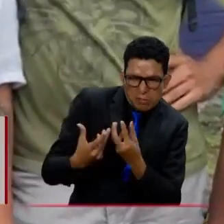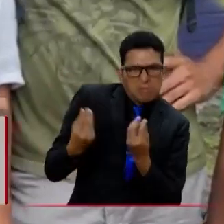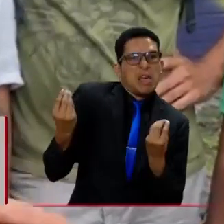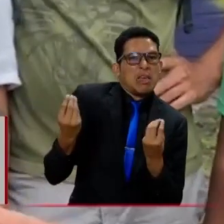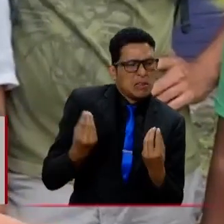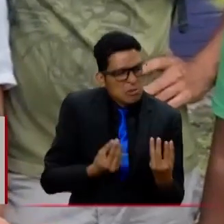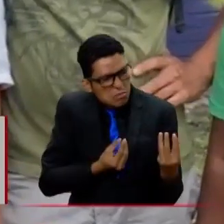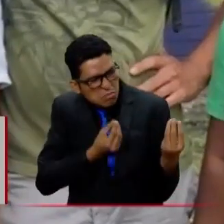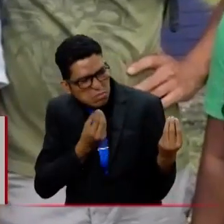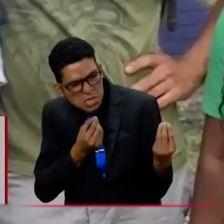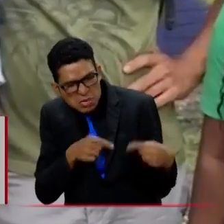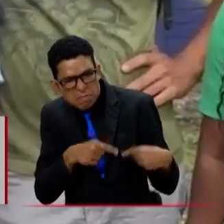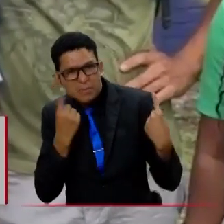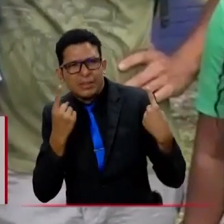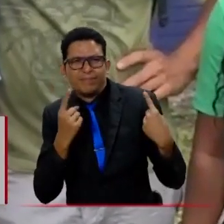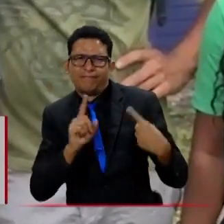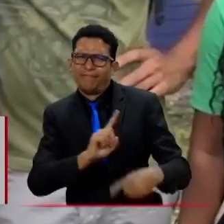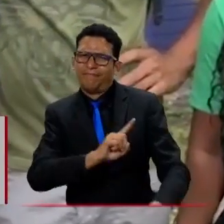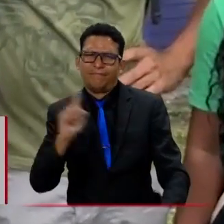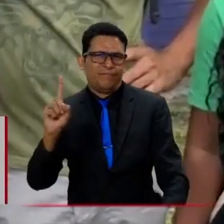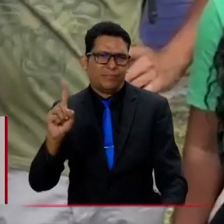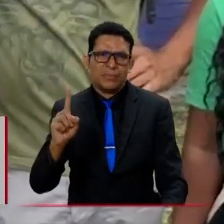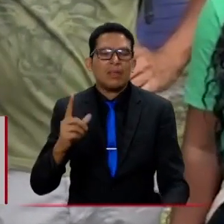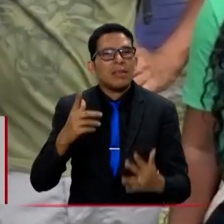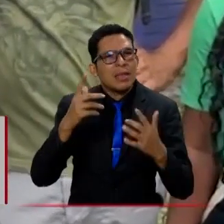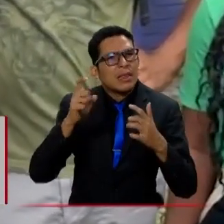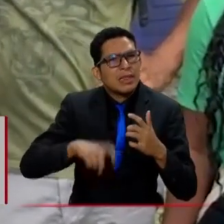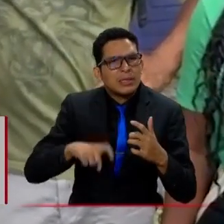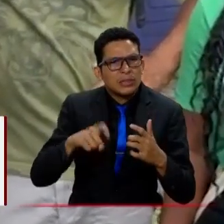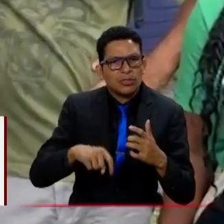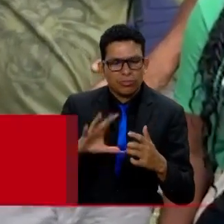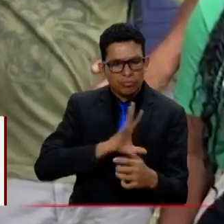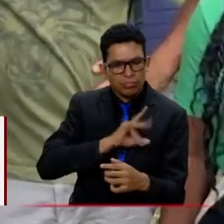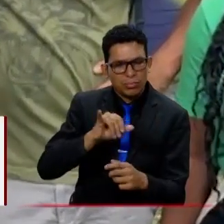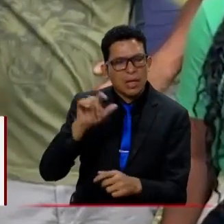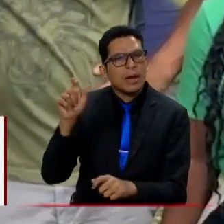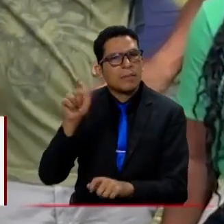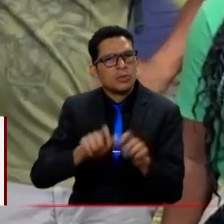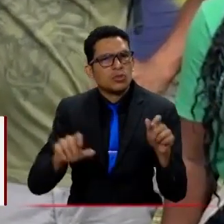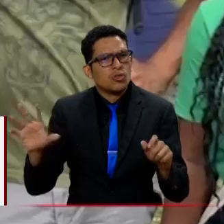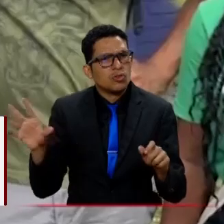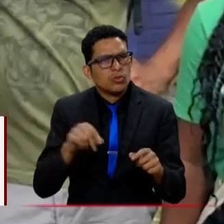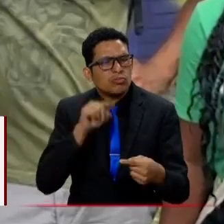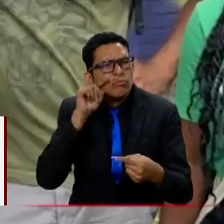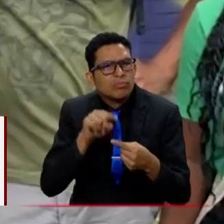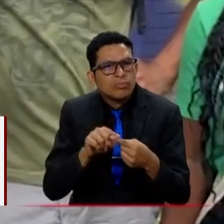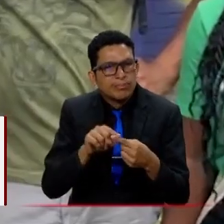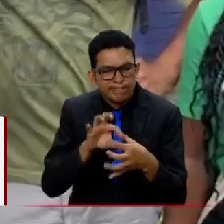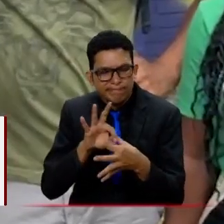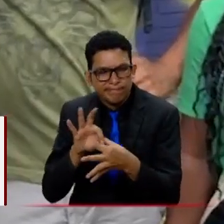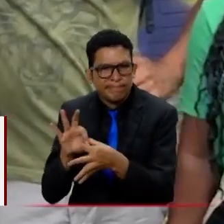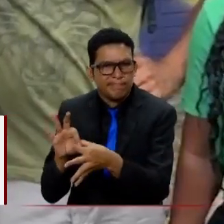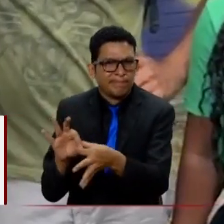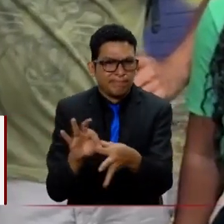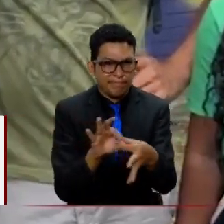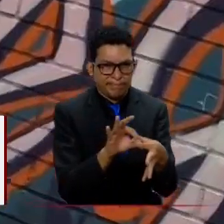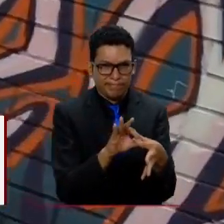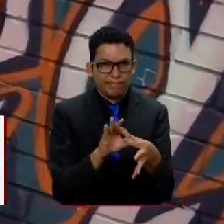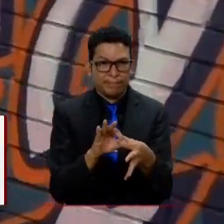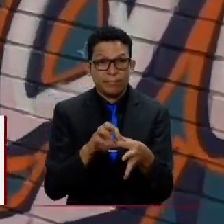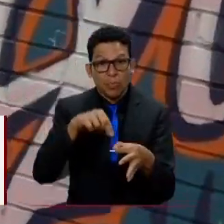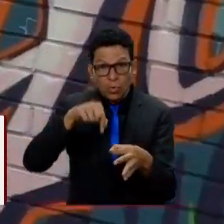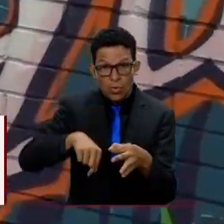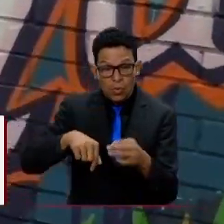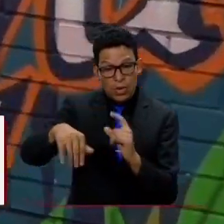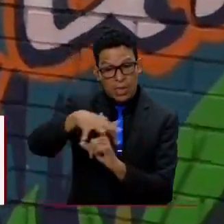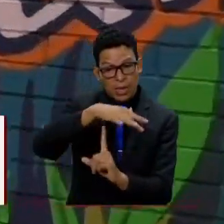más mensajes que polarizan. Nosotros necesitamos que buscar los caleños todos lo que nos une. Y hoy el medio